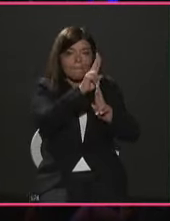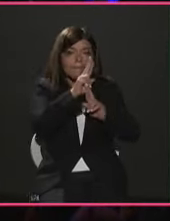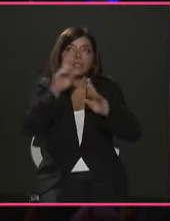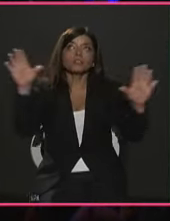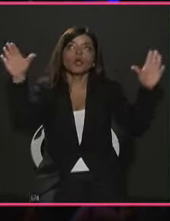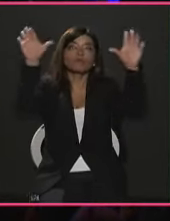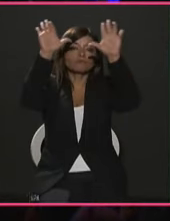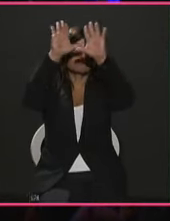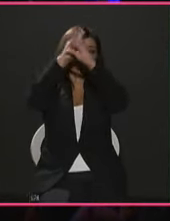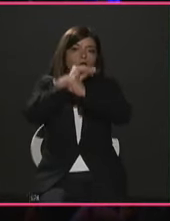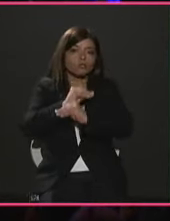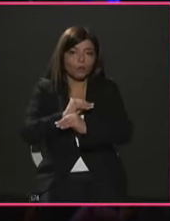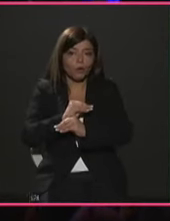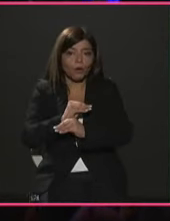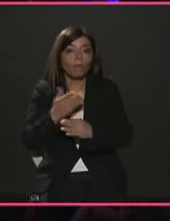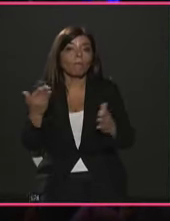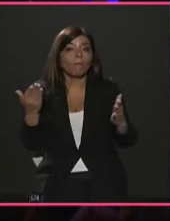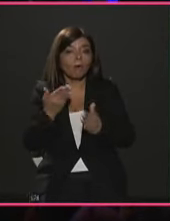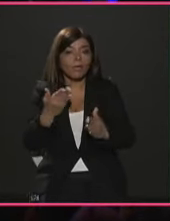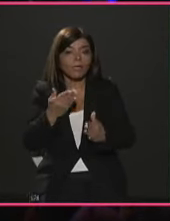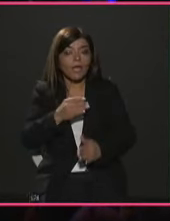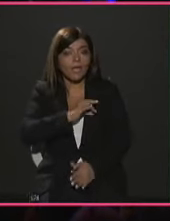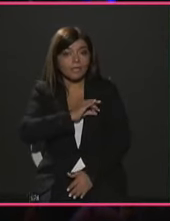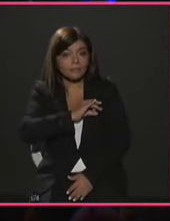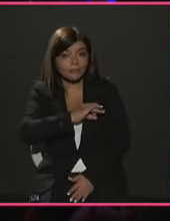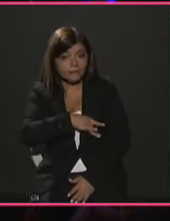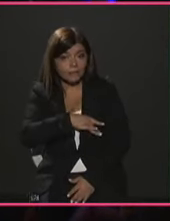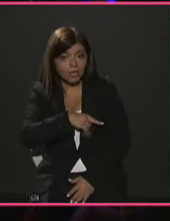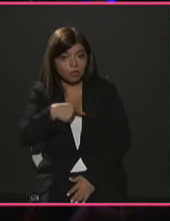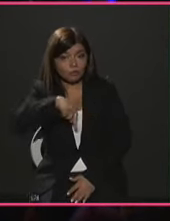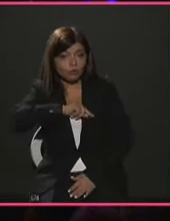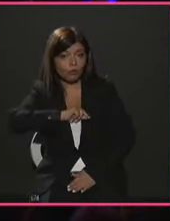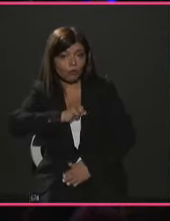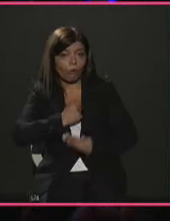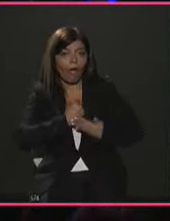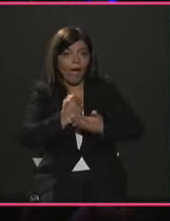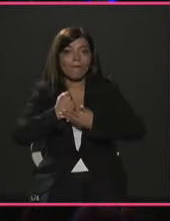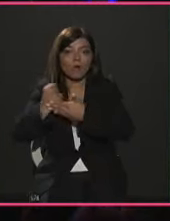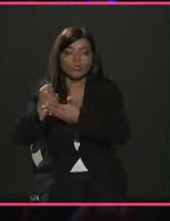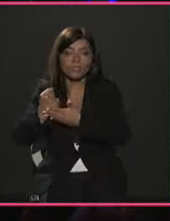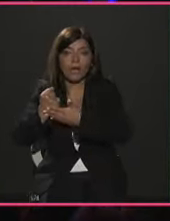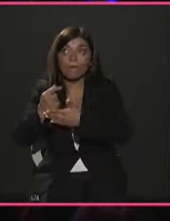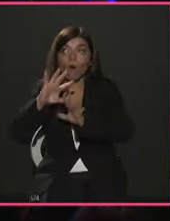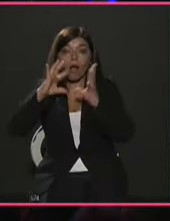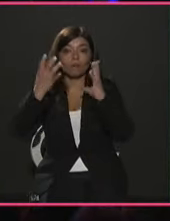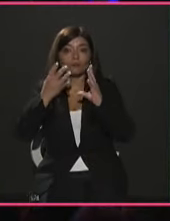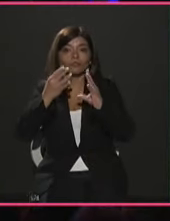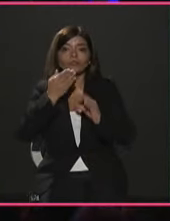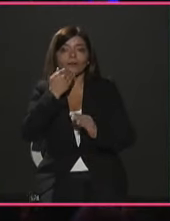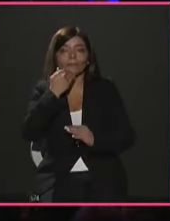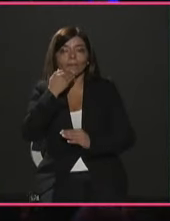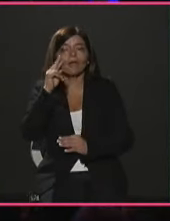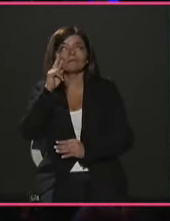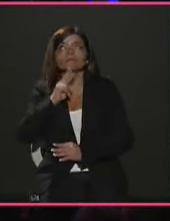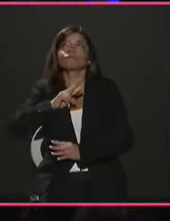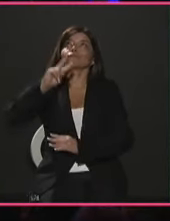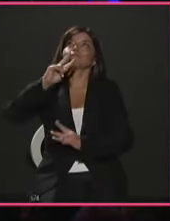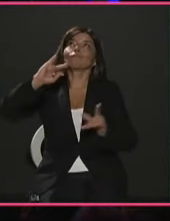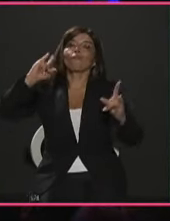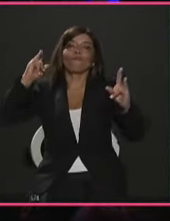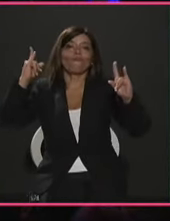oscuros porque desde chile no solamente chile estamos aportando al mundo sino que desde chile se ve el universo bueno y ahí